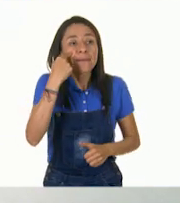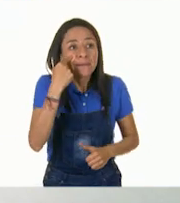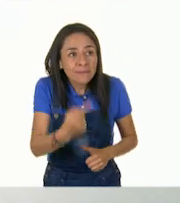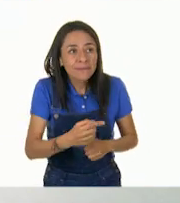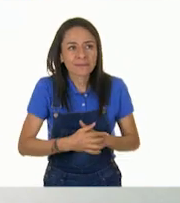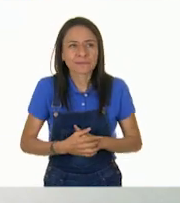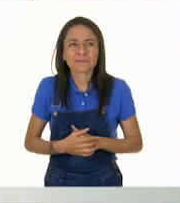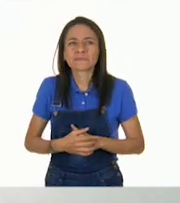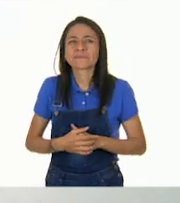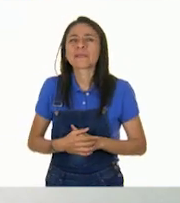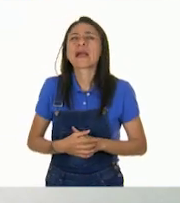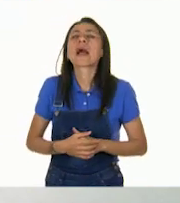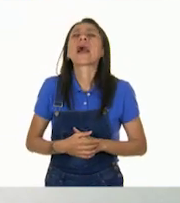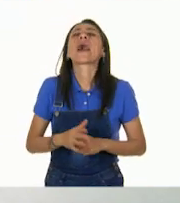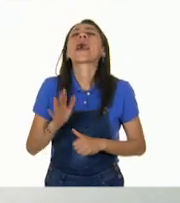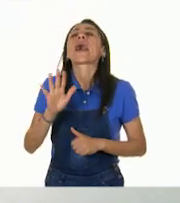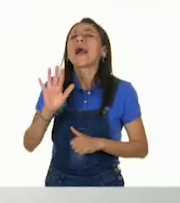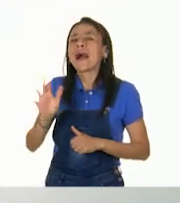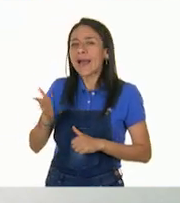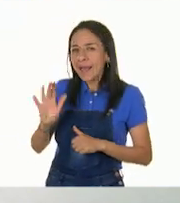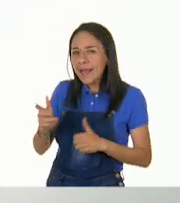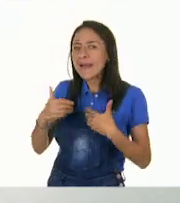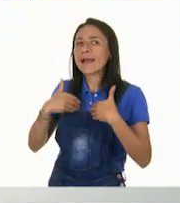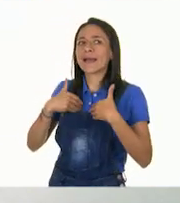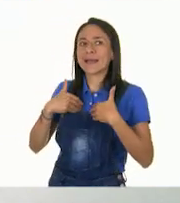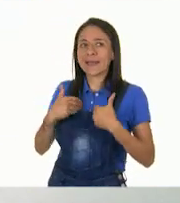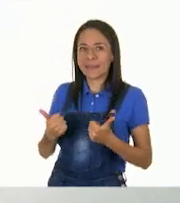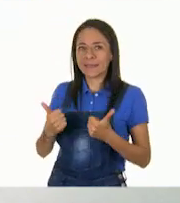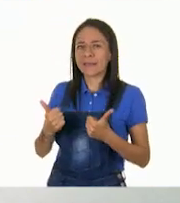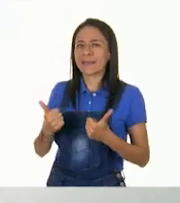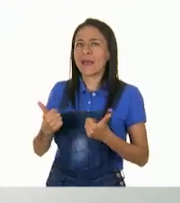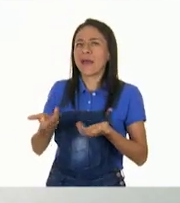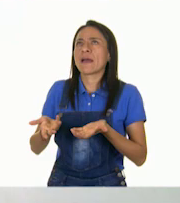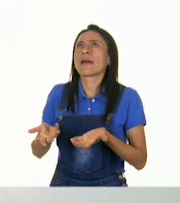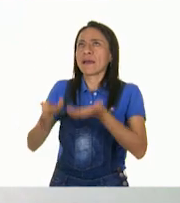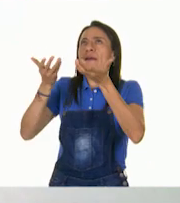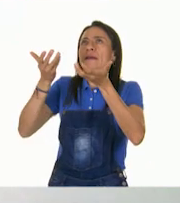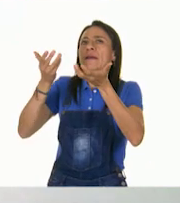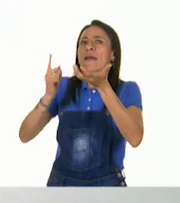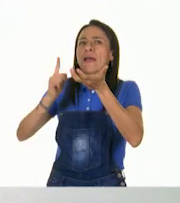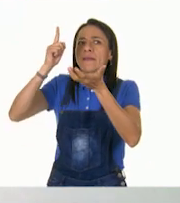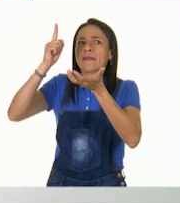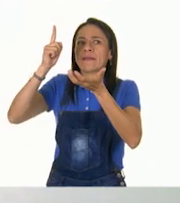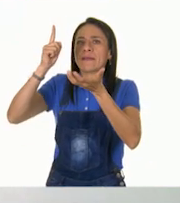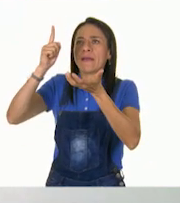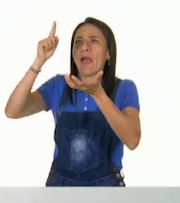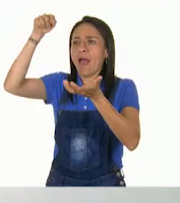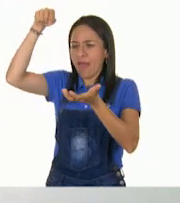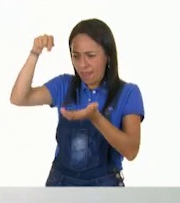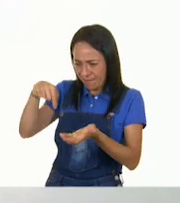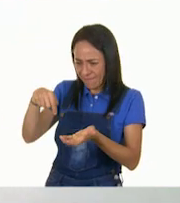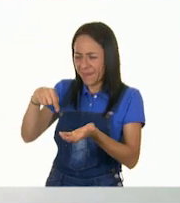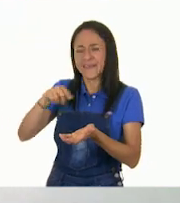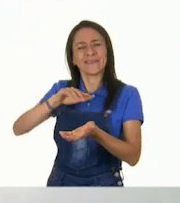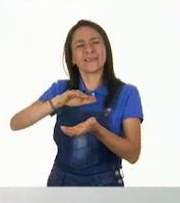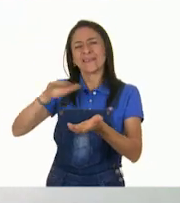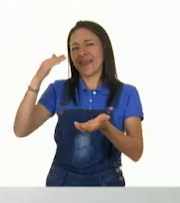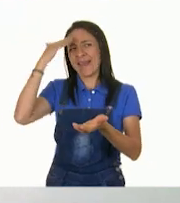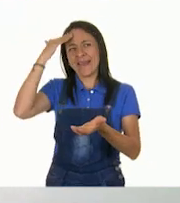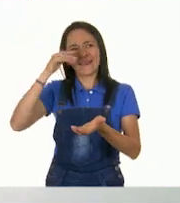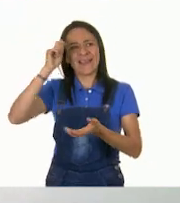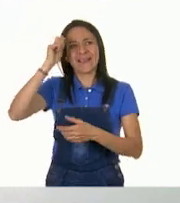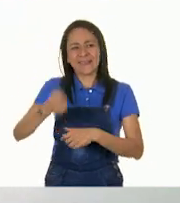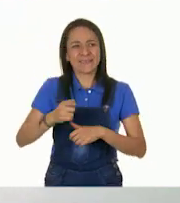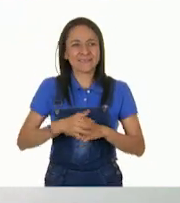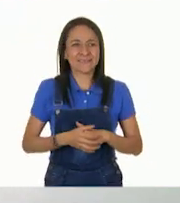así porque conocemos muy bien lo que es arriba y lo que es abajo ayer vamos arriba